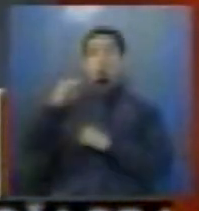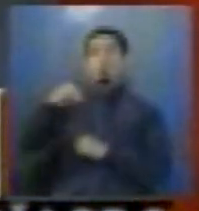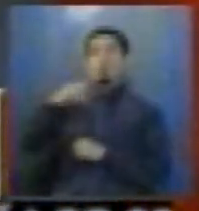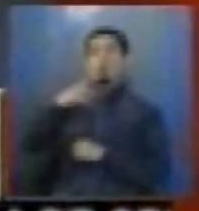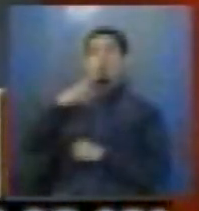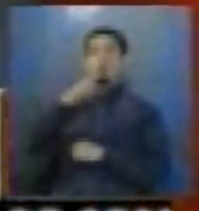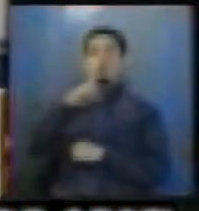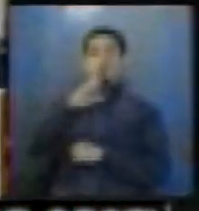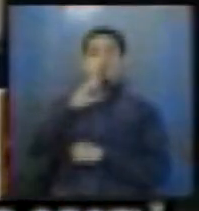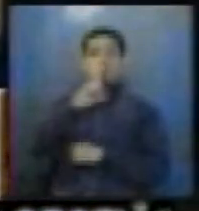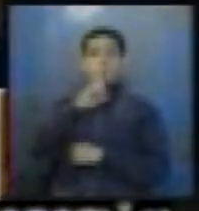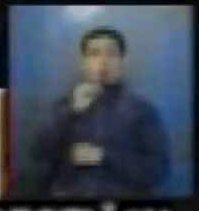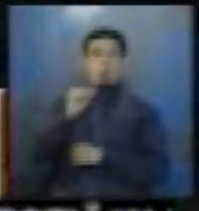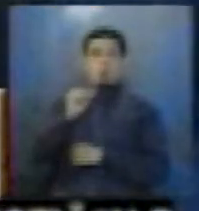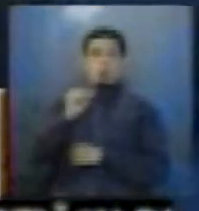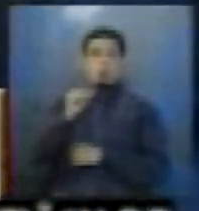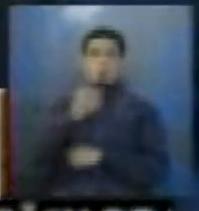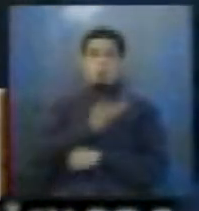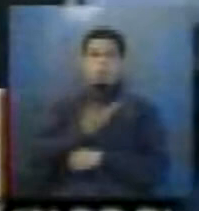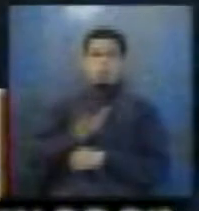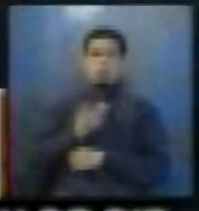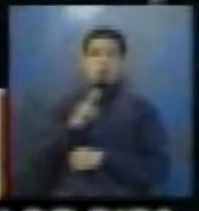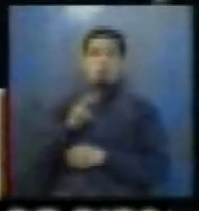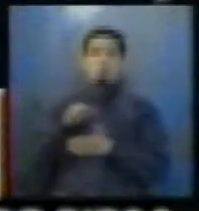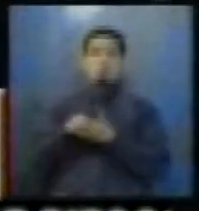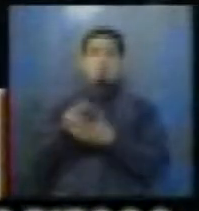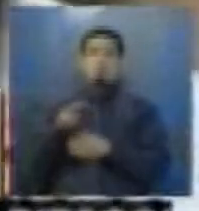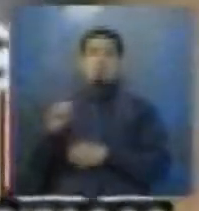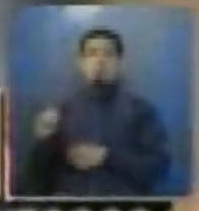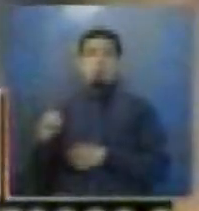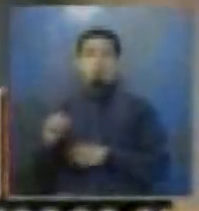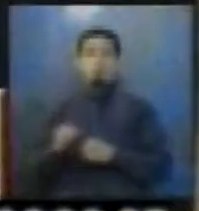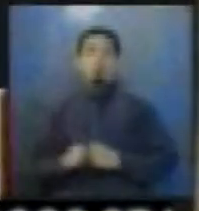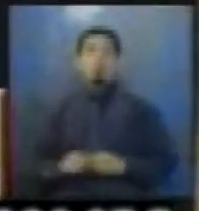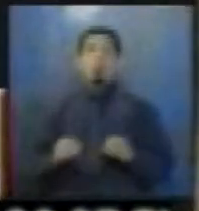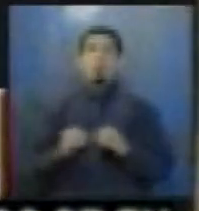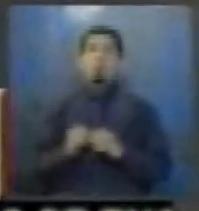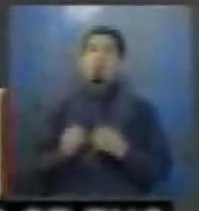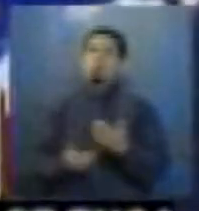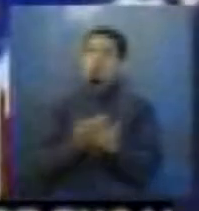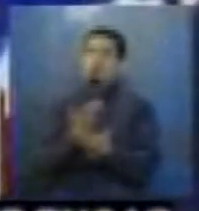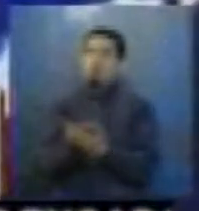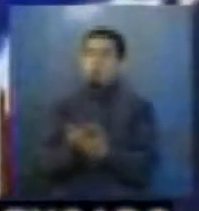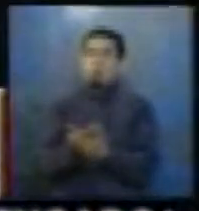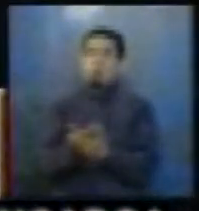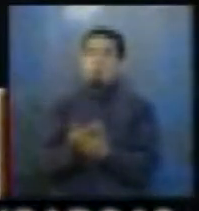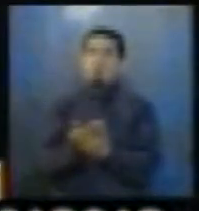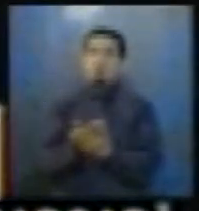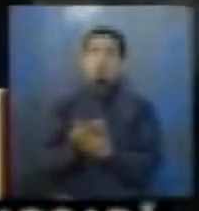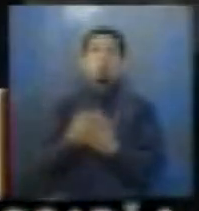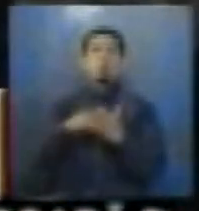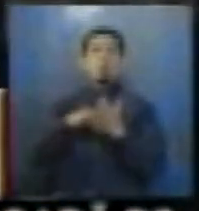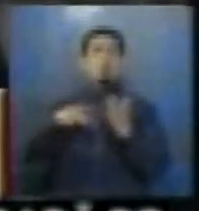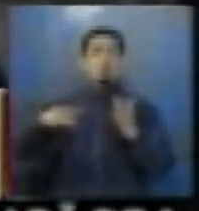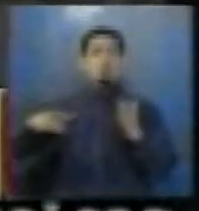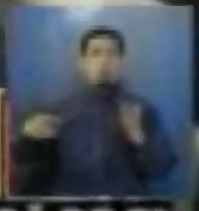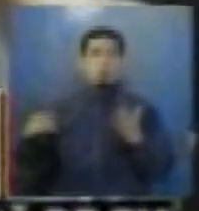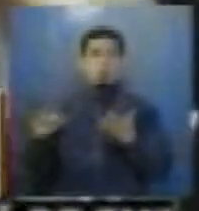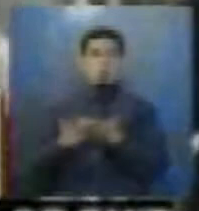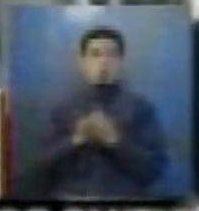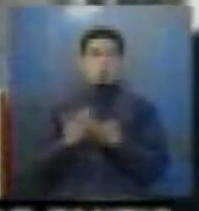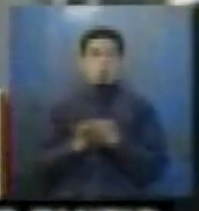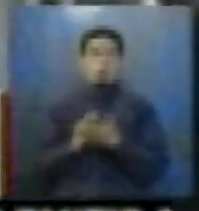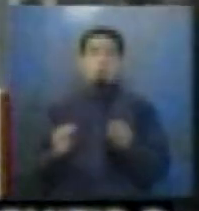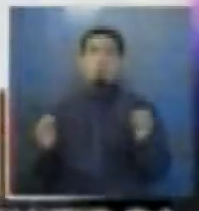el presidente de la ELAC 2022, organización que plantea el uso de tecnologías digitales como instrumento para